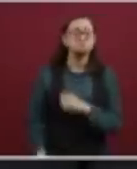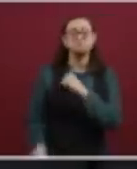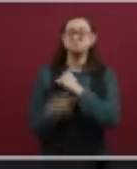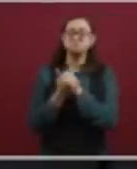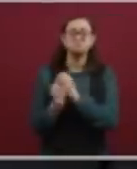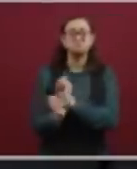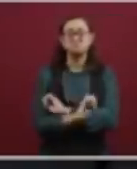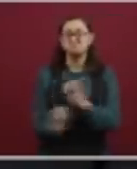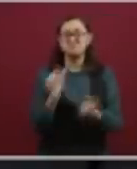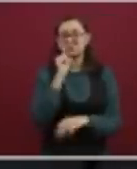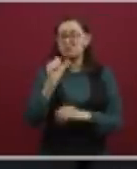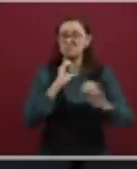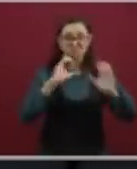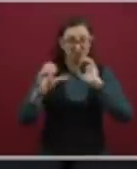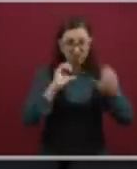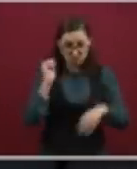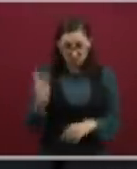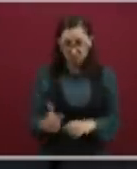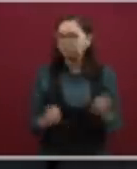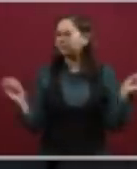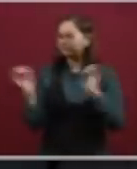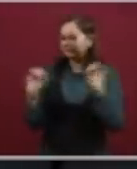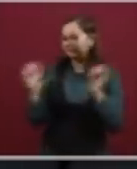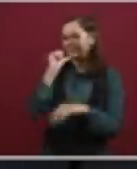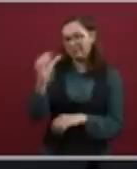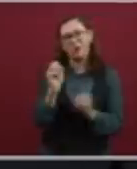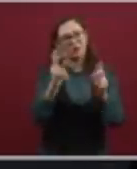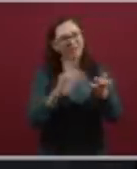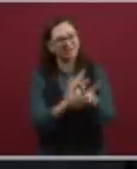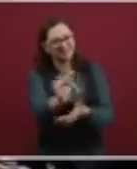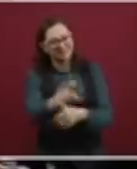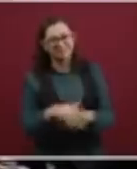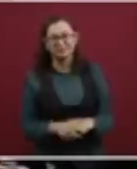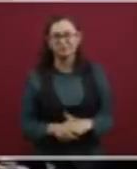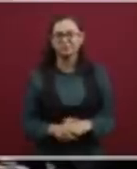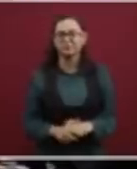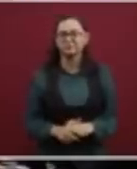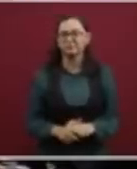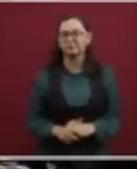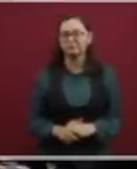tenido ninguna comunicación no, al respecto? No. Ok, para gracias. Nada. Es todo.